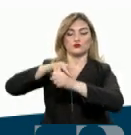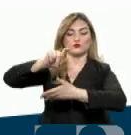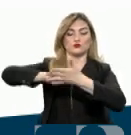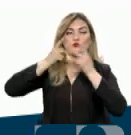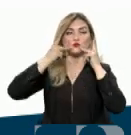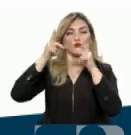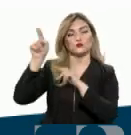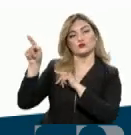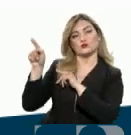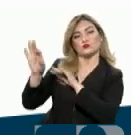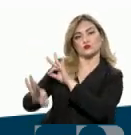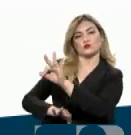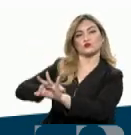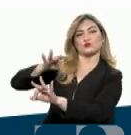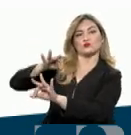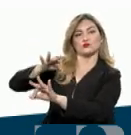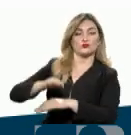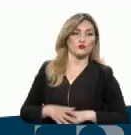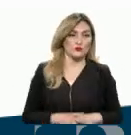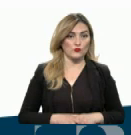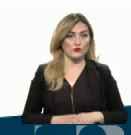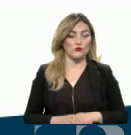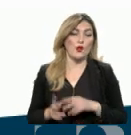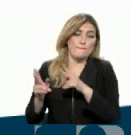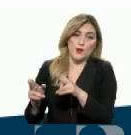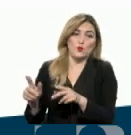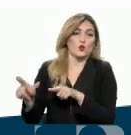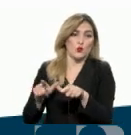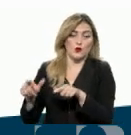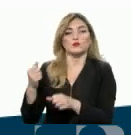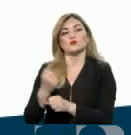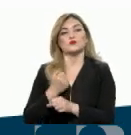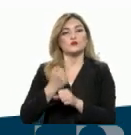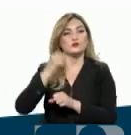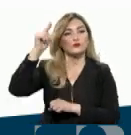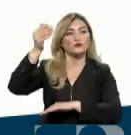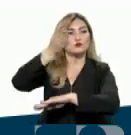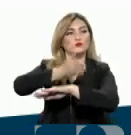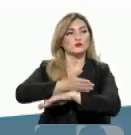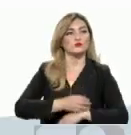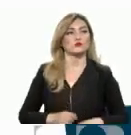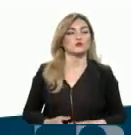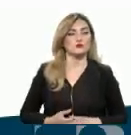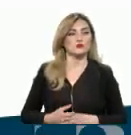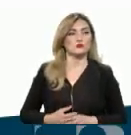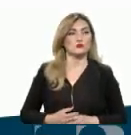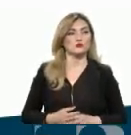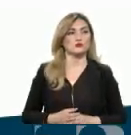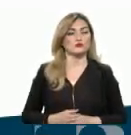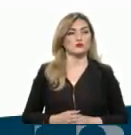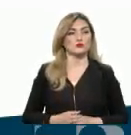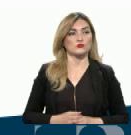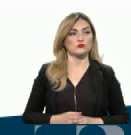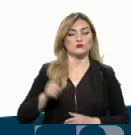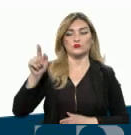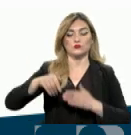Juan Fernando Aguirre, que ya se había desempeñado en el mismo cargo en el gobierno anterior. Juan Andrés